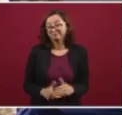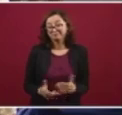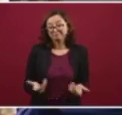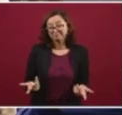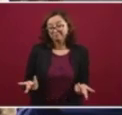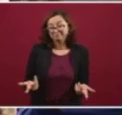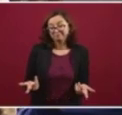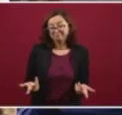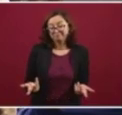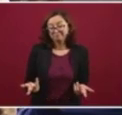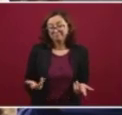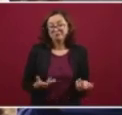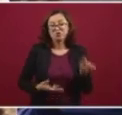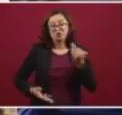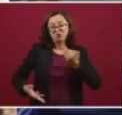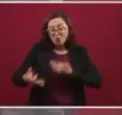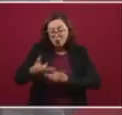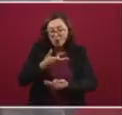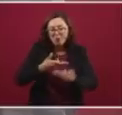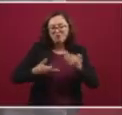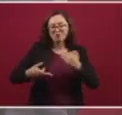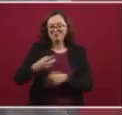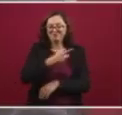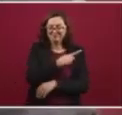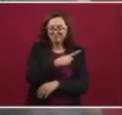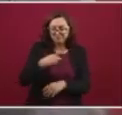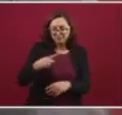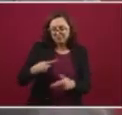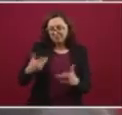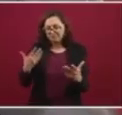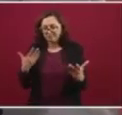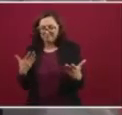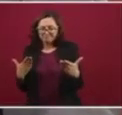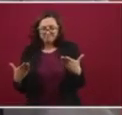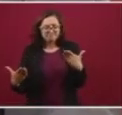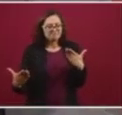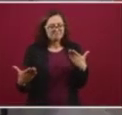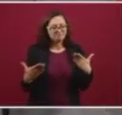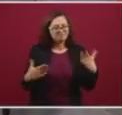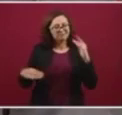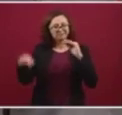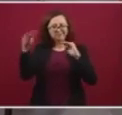Entonces, todo eso se está tomando en consideración. Por eso el crecimiento